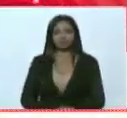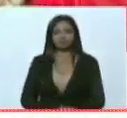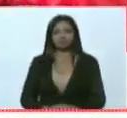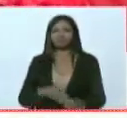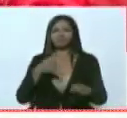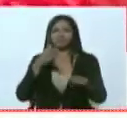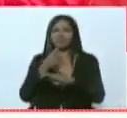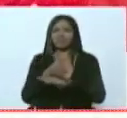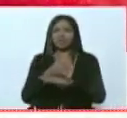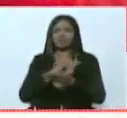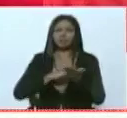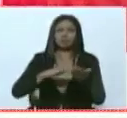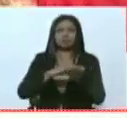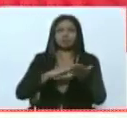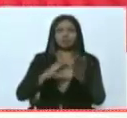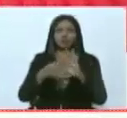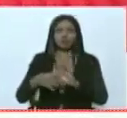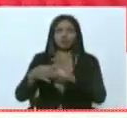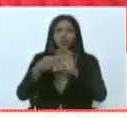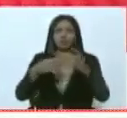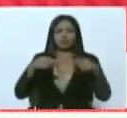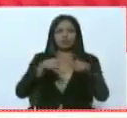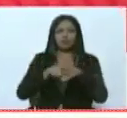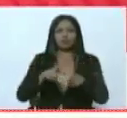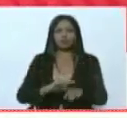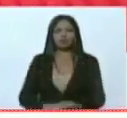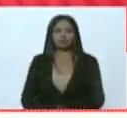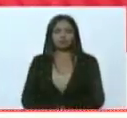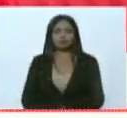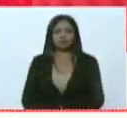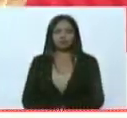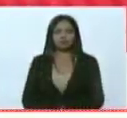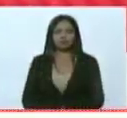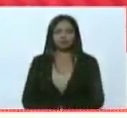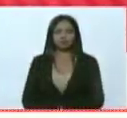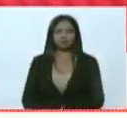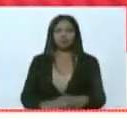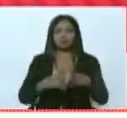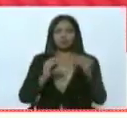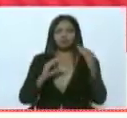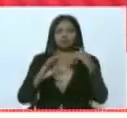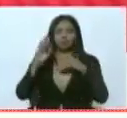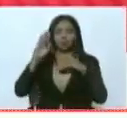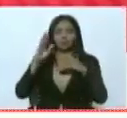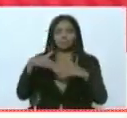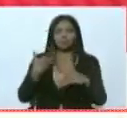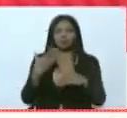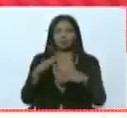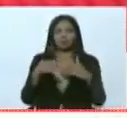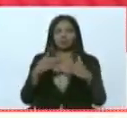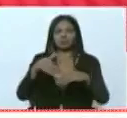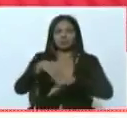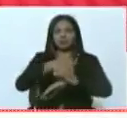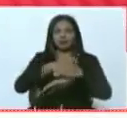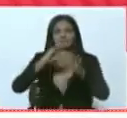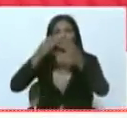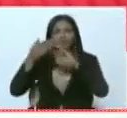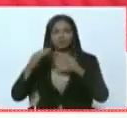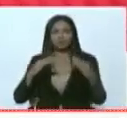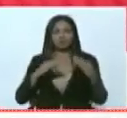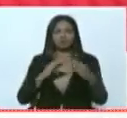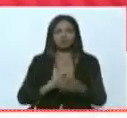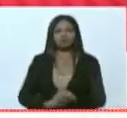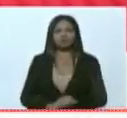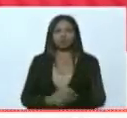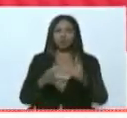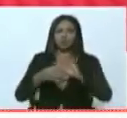Vayamos en la consolidación de la unión cívico-militar a todo nivel, desde la calle, la comunidad,